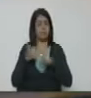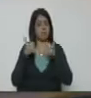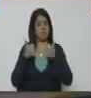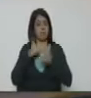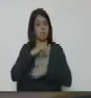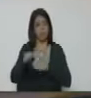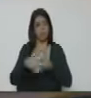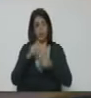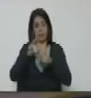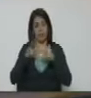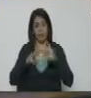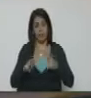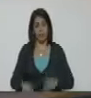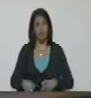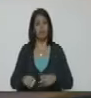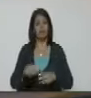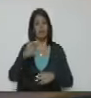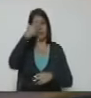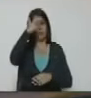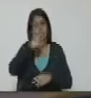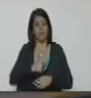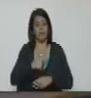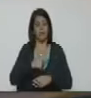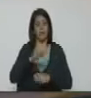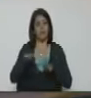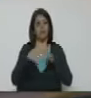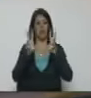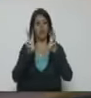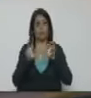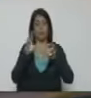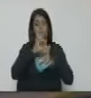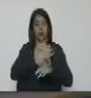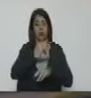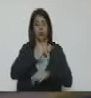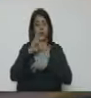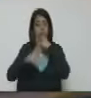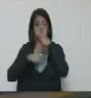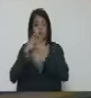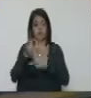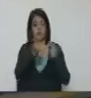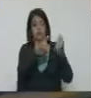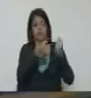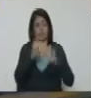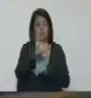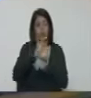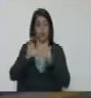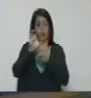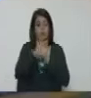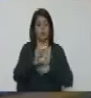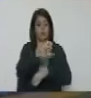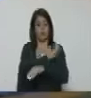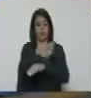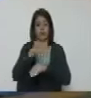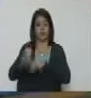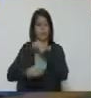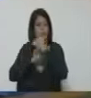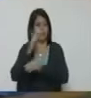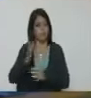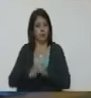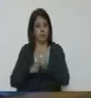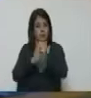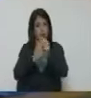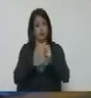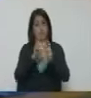satisfacción material y espiritual de la ciudadanía. El nuevo tejido sociopolítico, económico, cultural y ecológico estará orientado